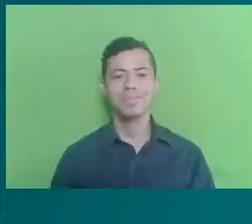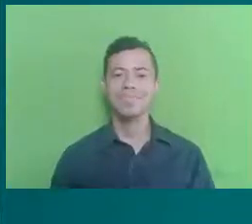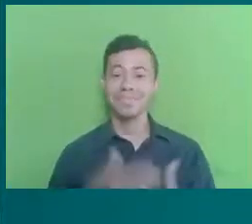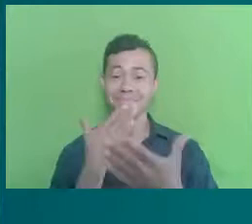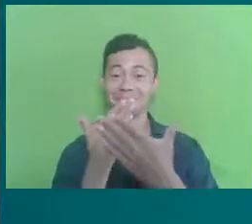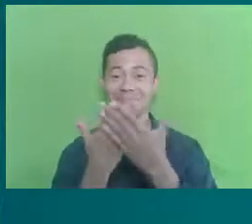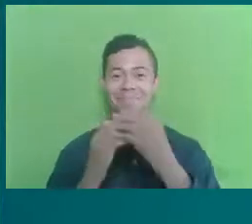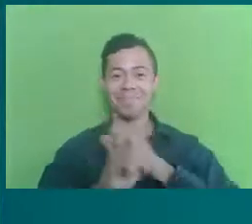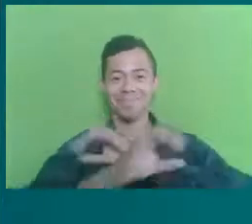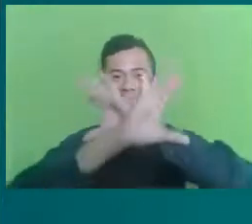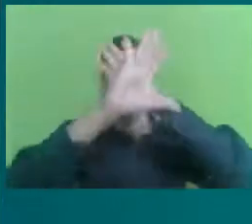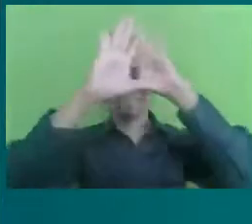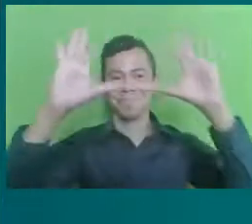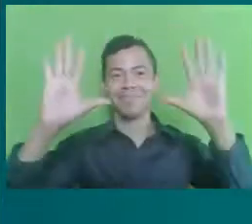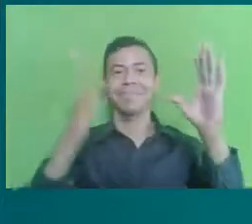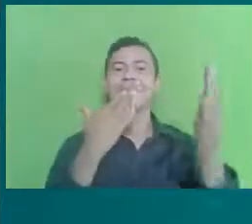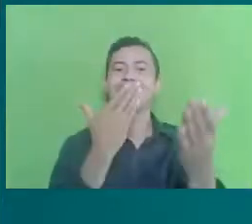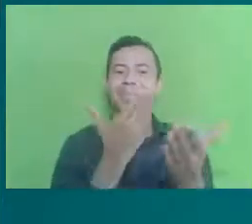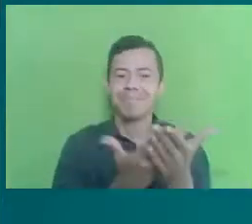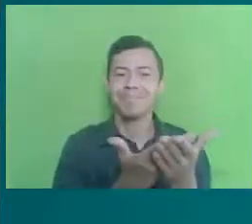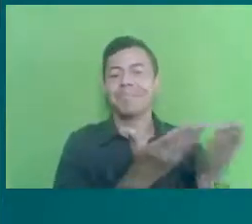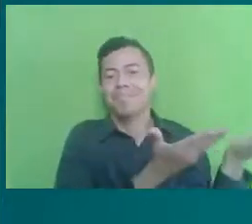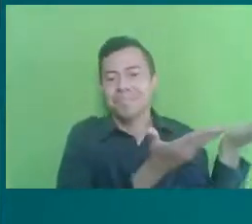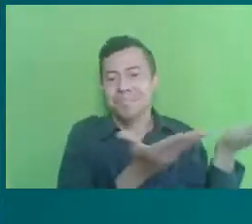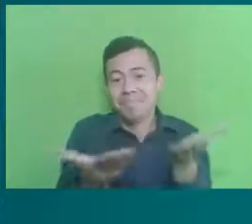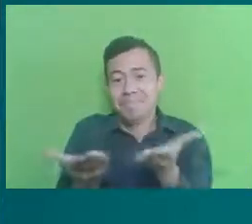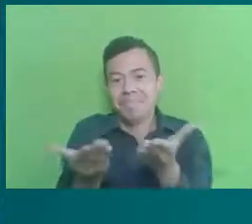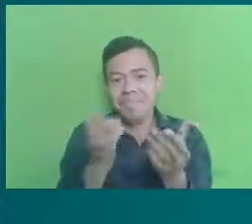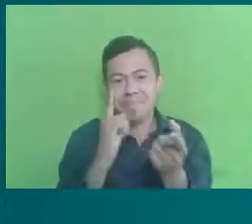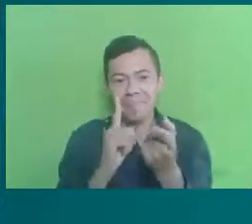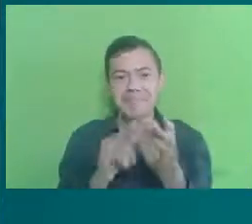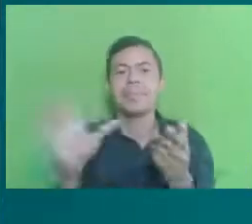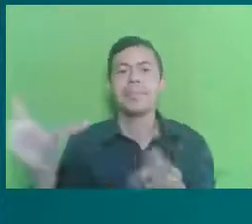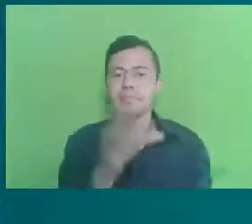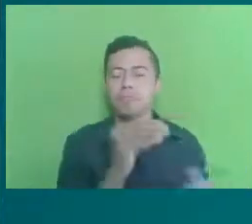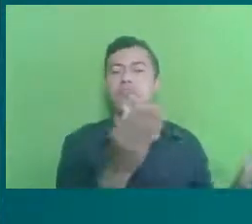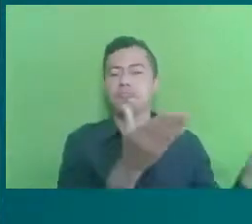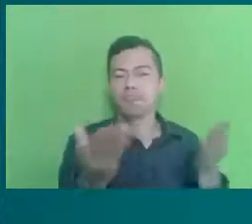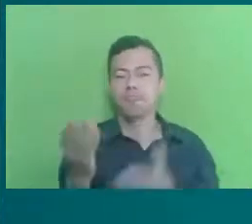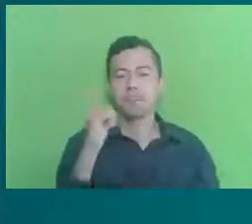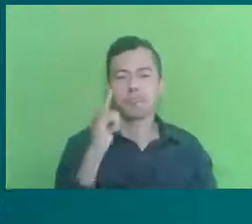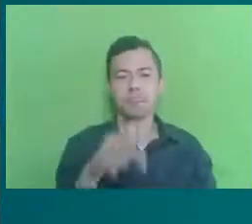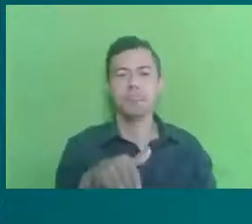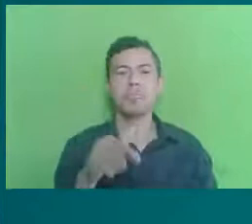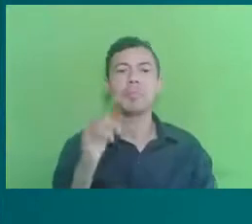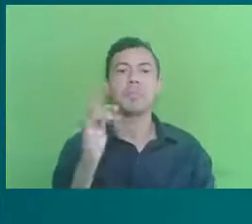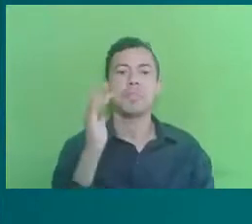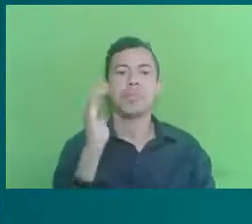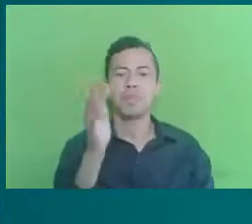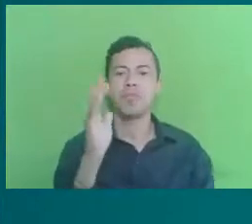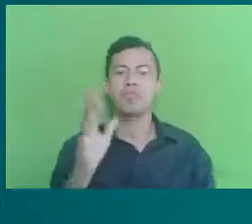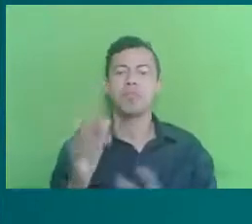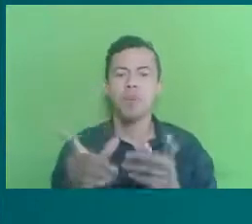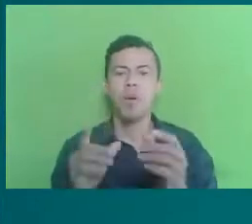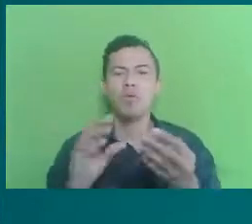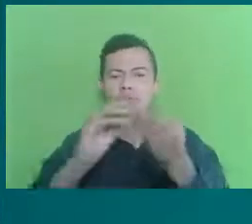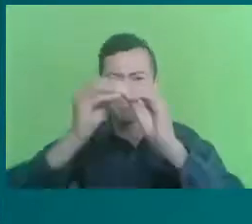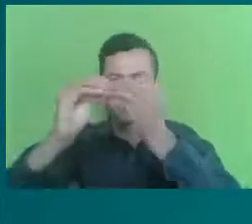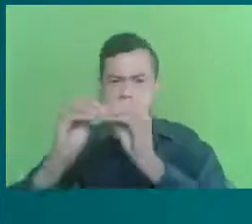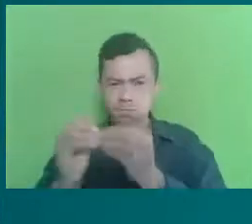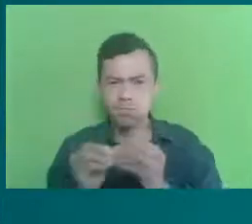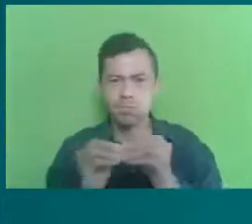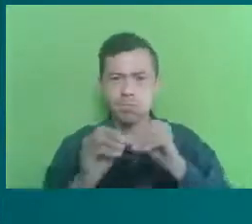Bueno, muy buenos días. Muchas gracias por la invitación y bienvenidos a todos a esta sesión de transformación digital de la